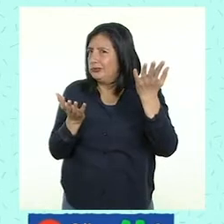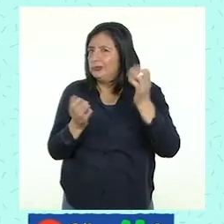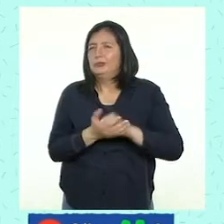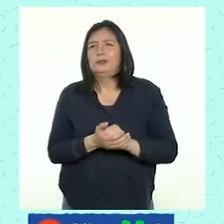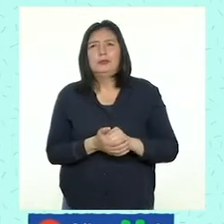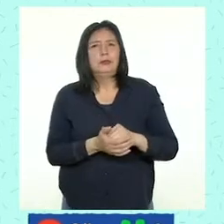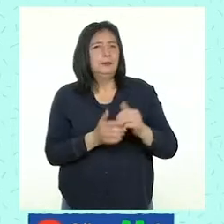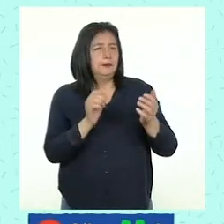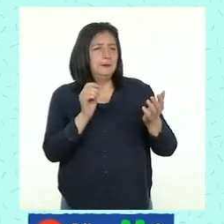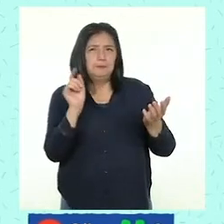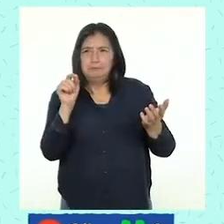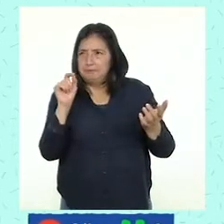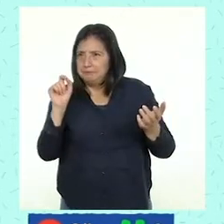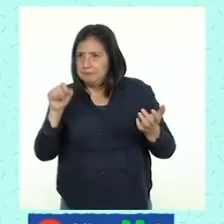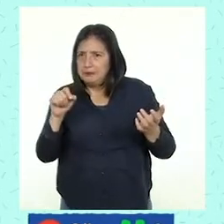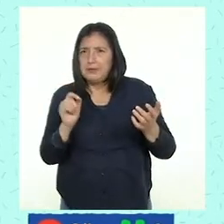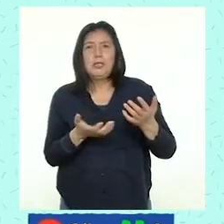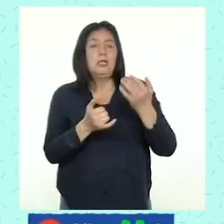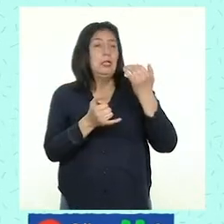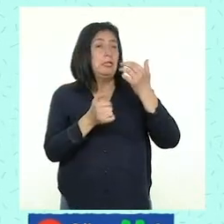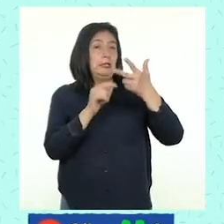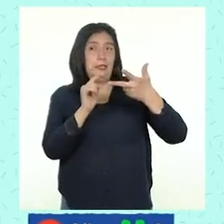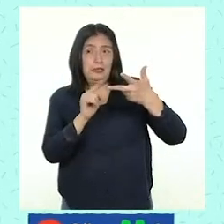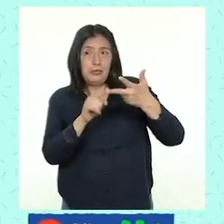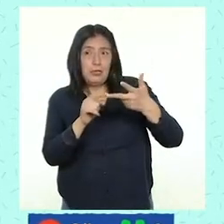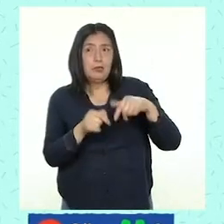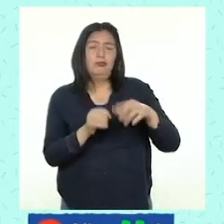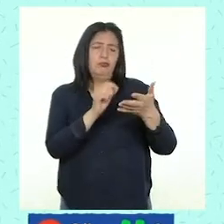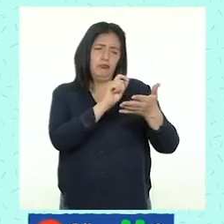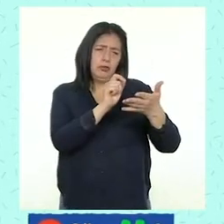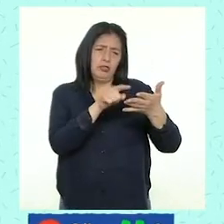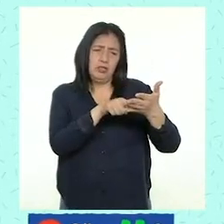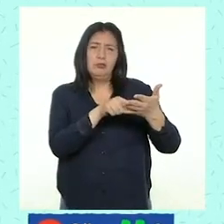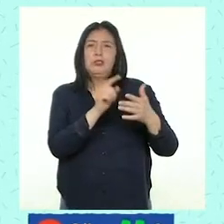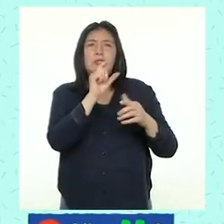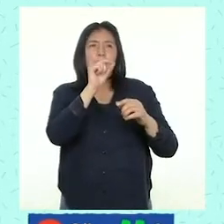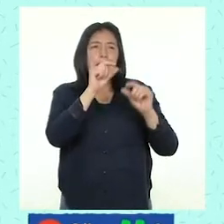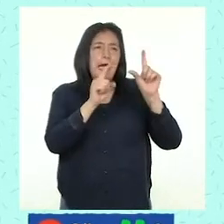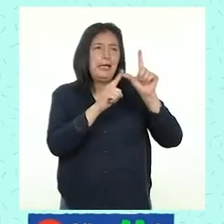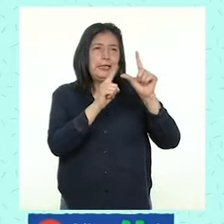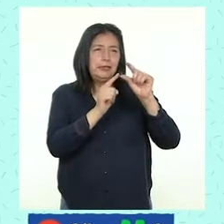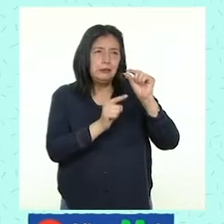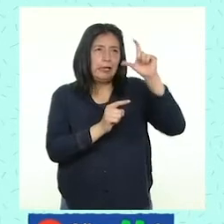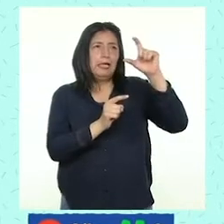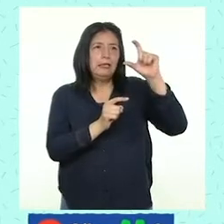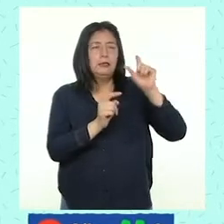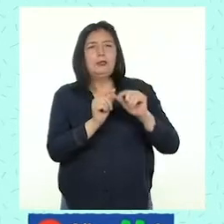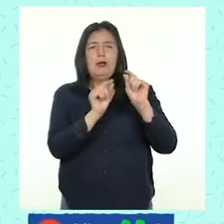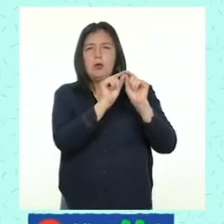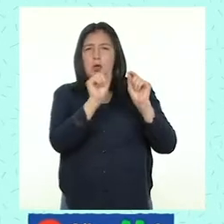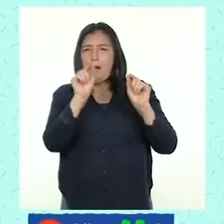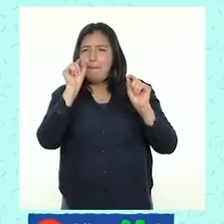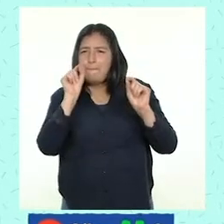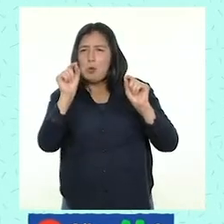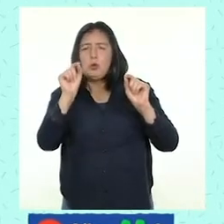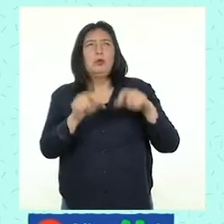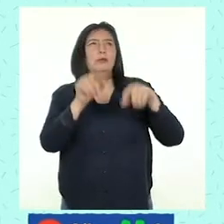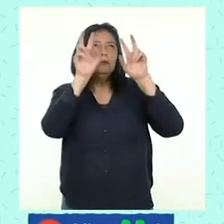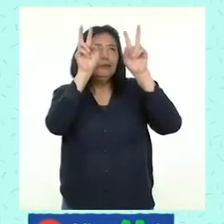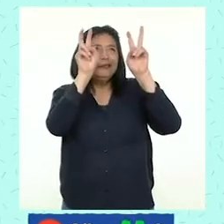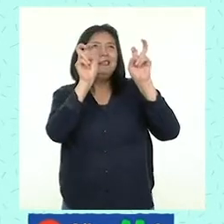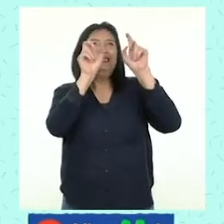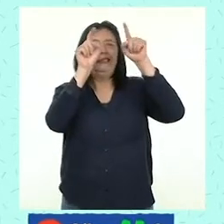factores. Por último, revisarán si su texto tiene mayúsculas, punto final y un título